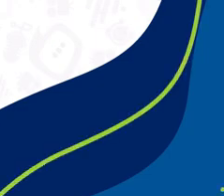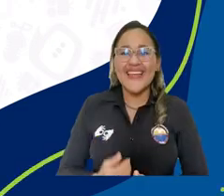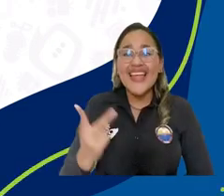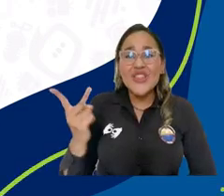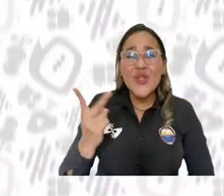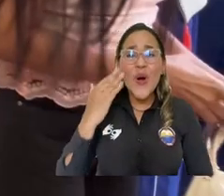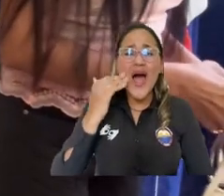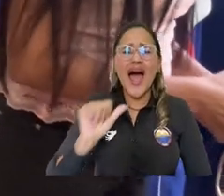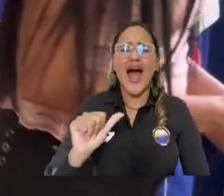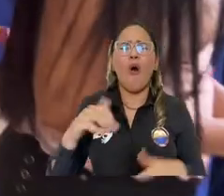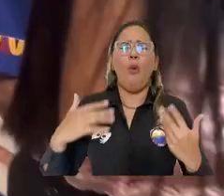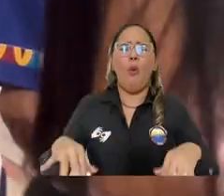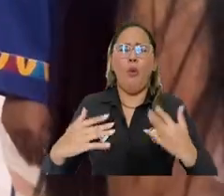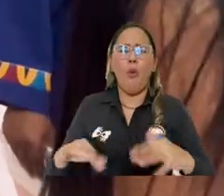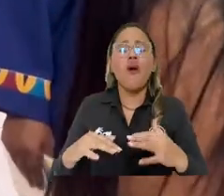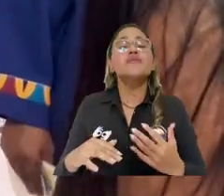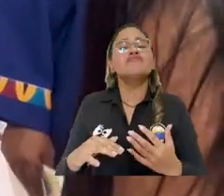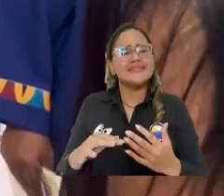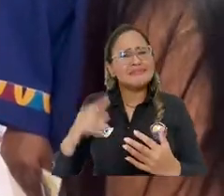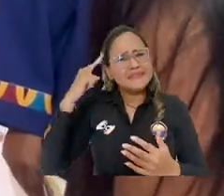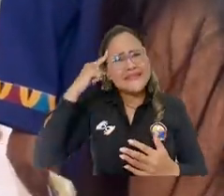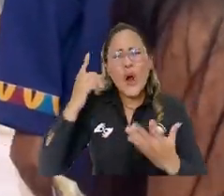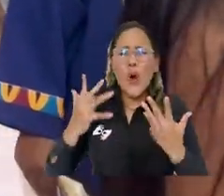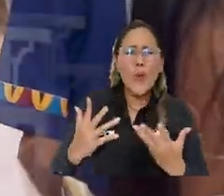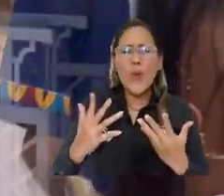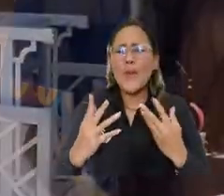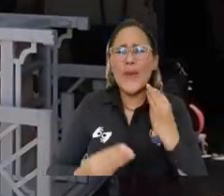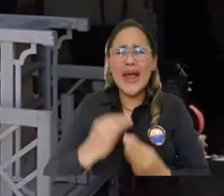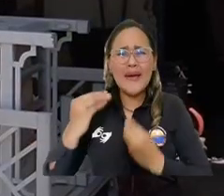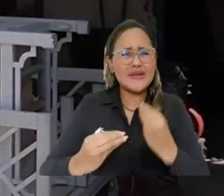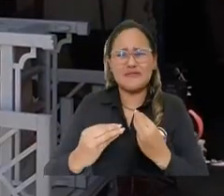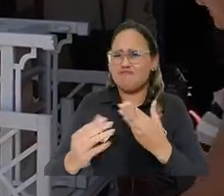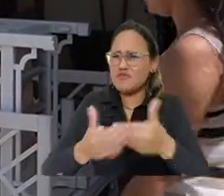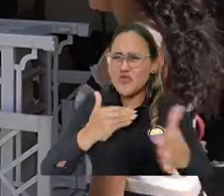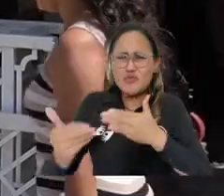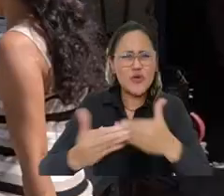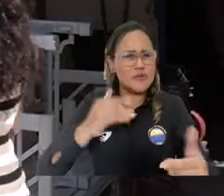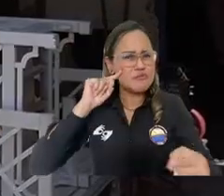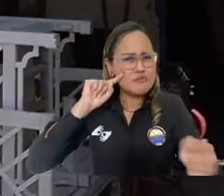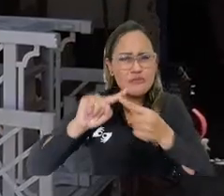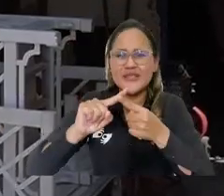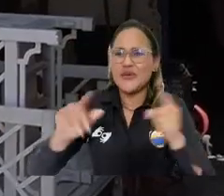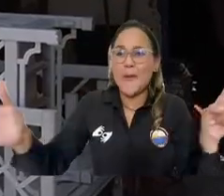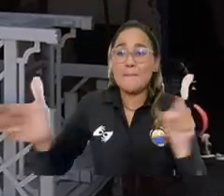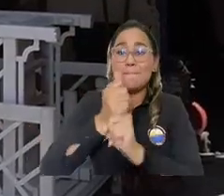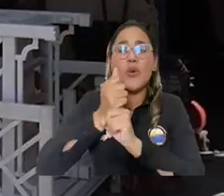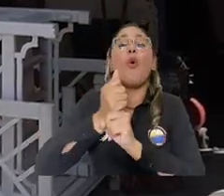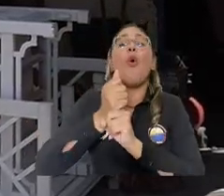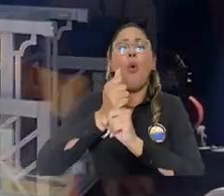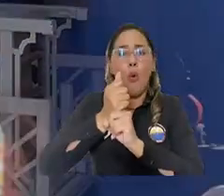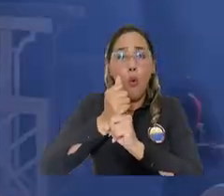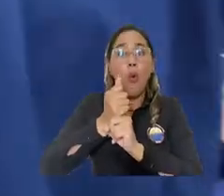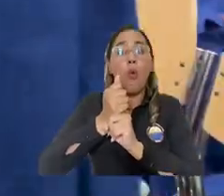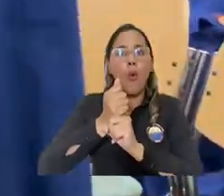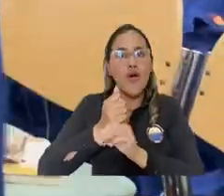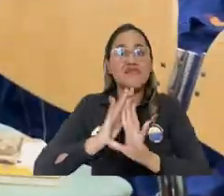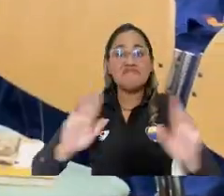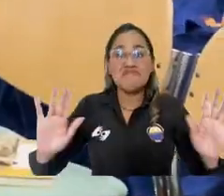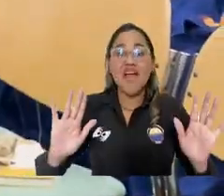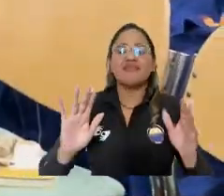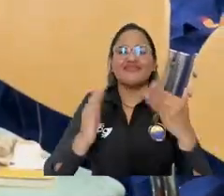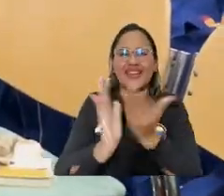profesionales Esmeralda y Kelly desafiaron un destino que parecía escrito superaron las adversidades y Encontraron la